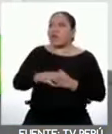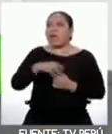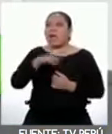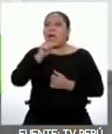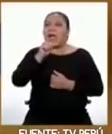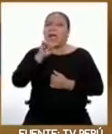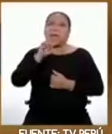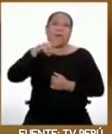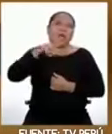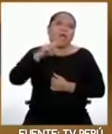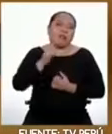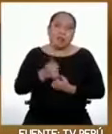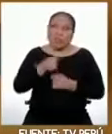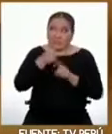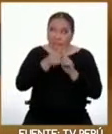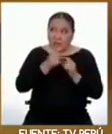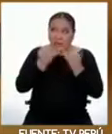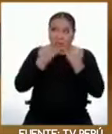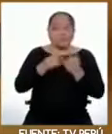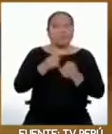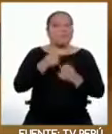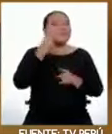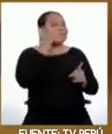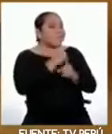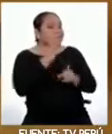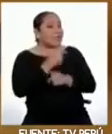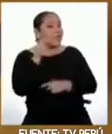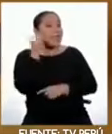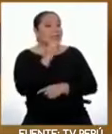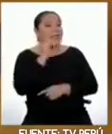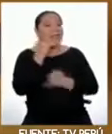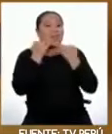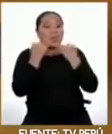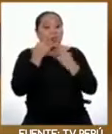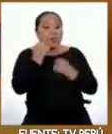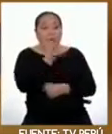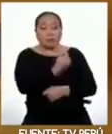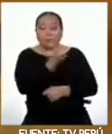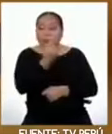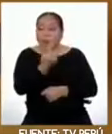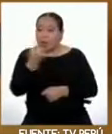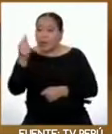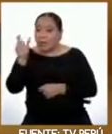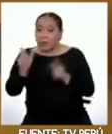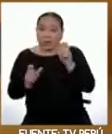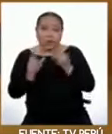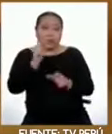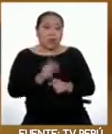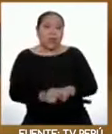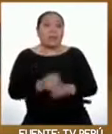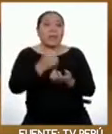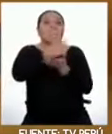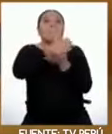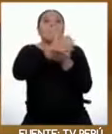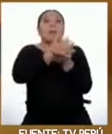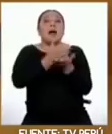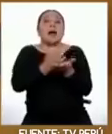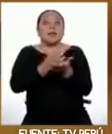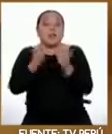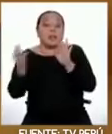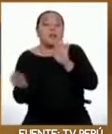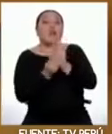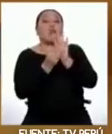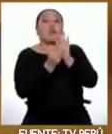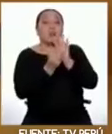en aymara. Exacto, el idioma en el que se expresan los personajes también es parte de la dicción,